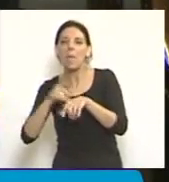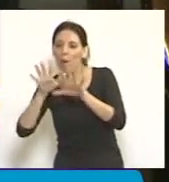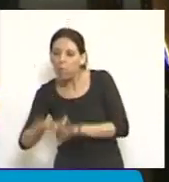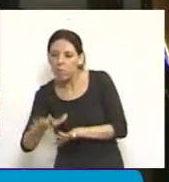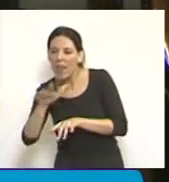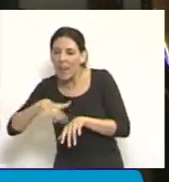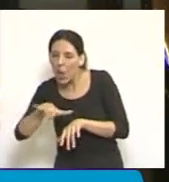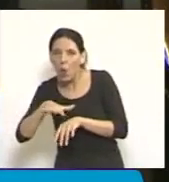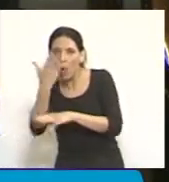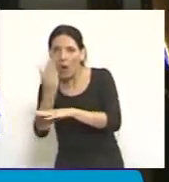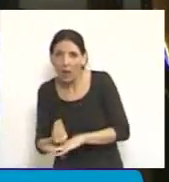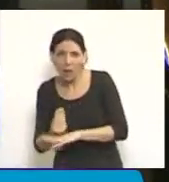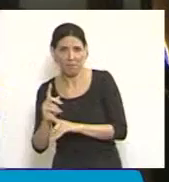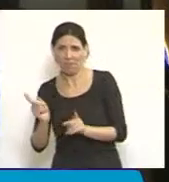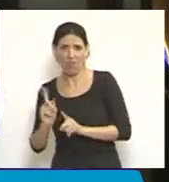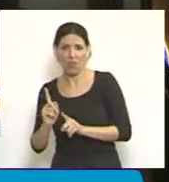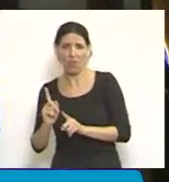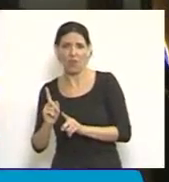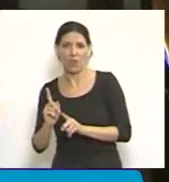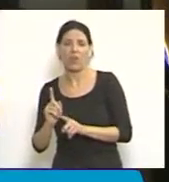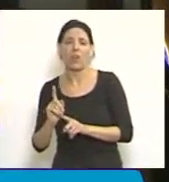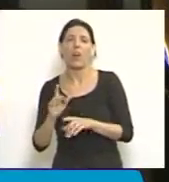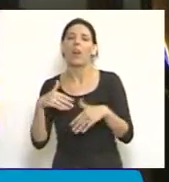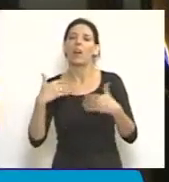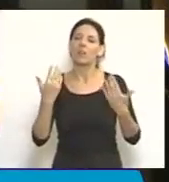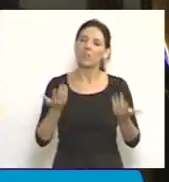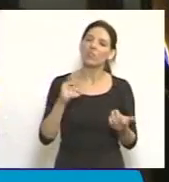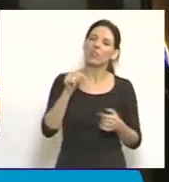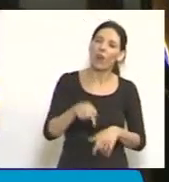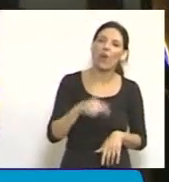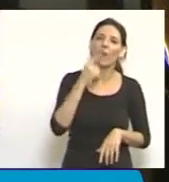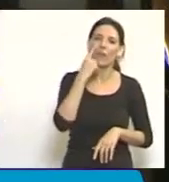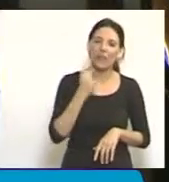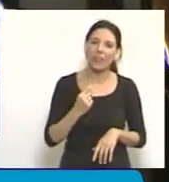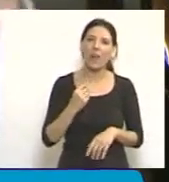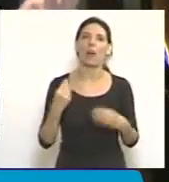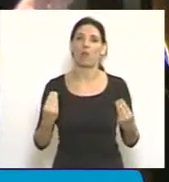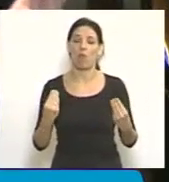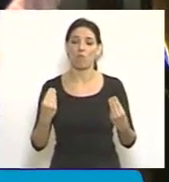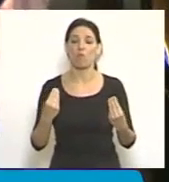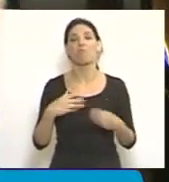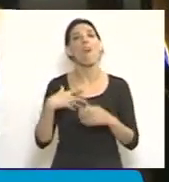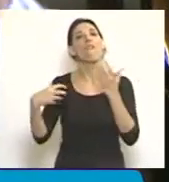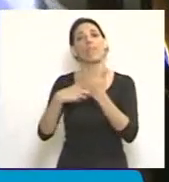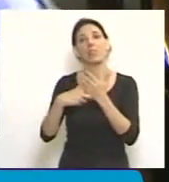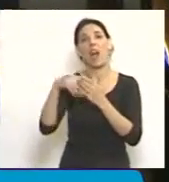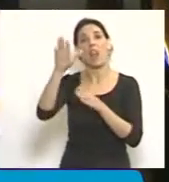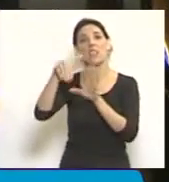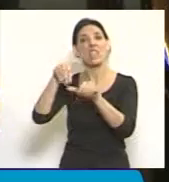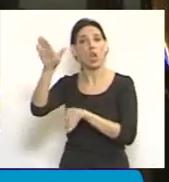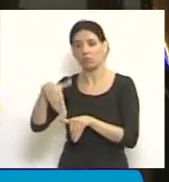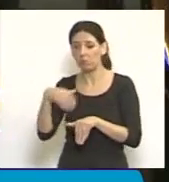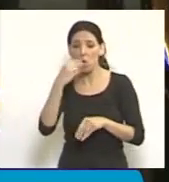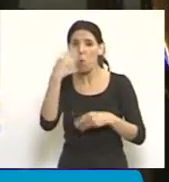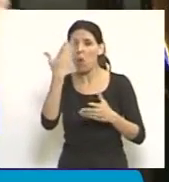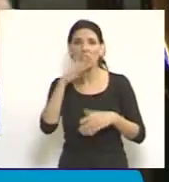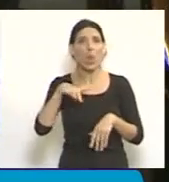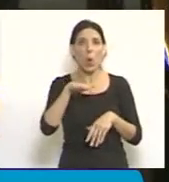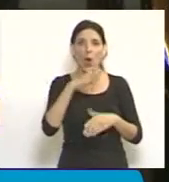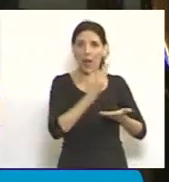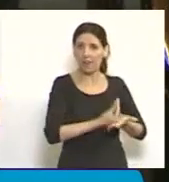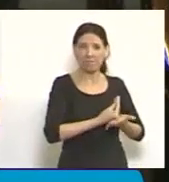mínimo 2 años de tarea en el lugar donde fue designado. En el caso de los fiscales, curiosamente, el requisito de la antigüedad